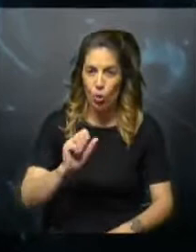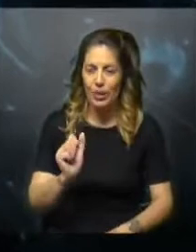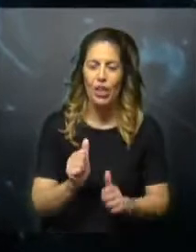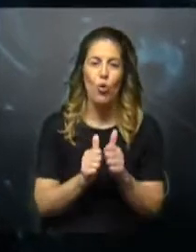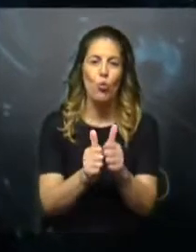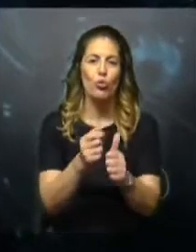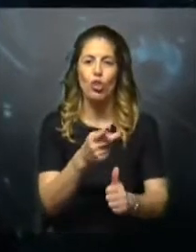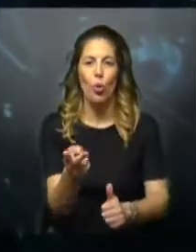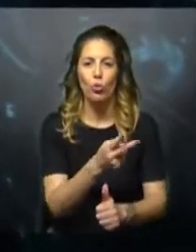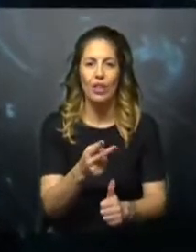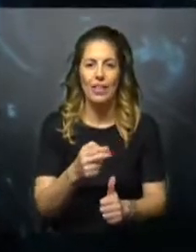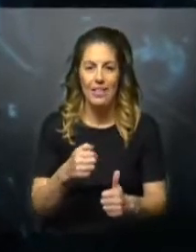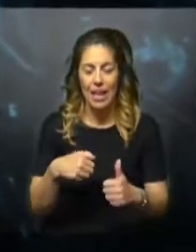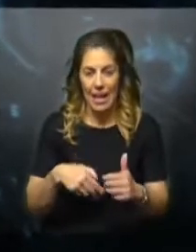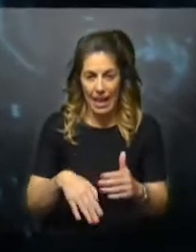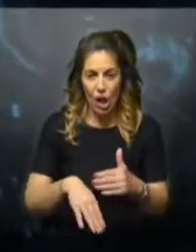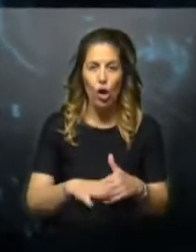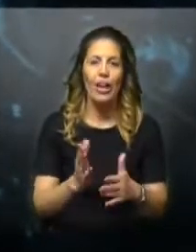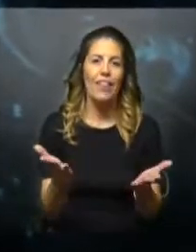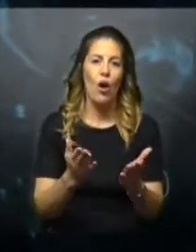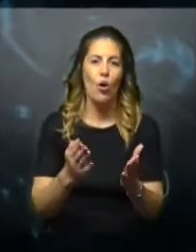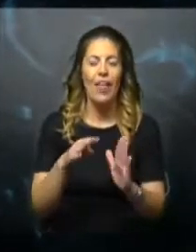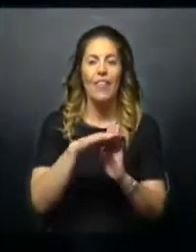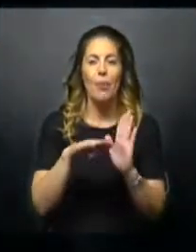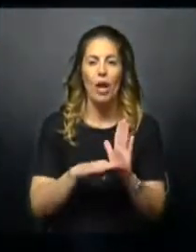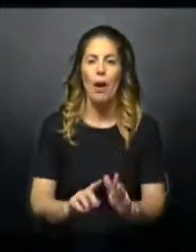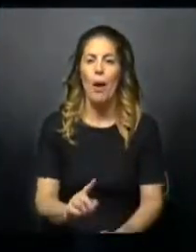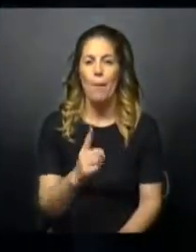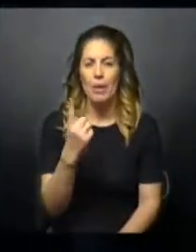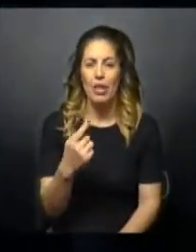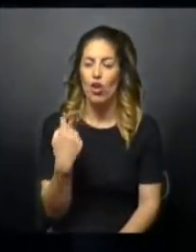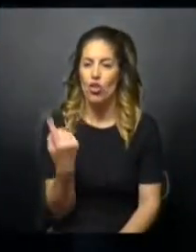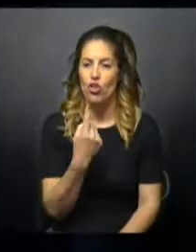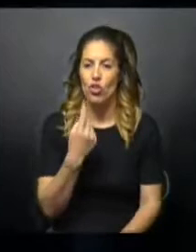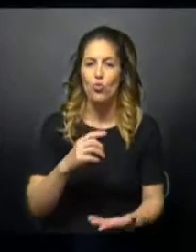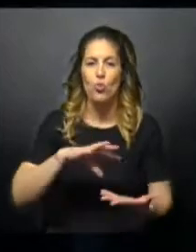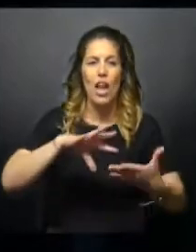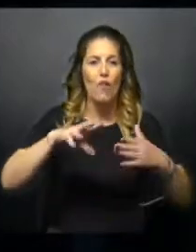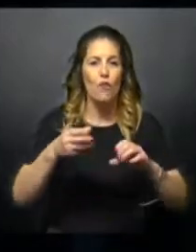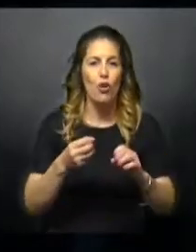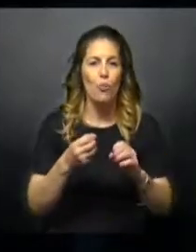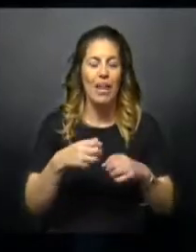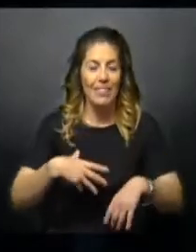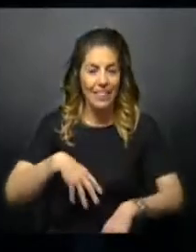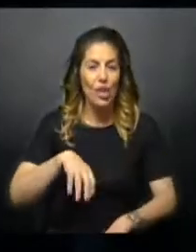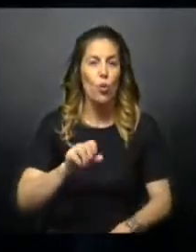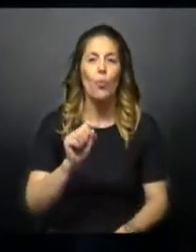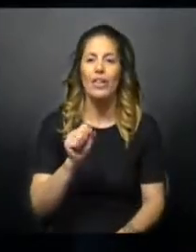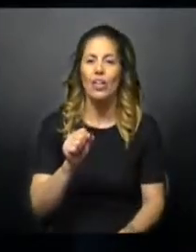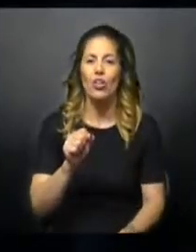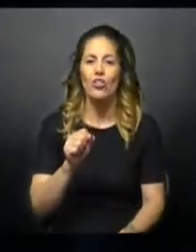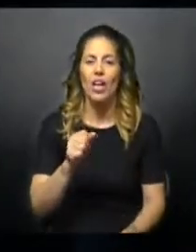en el correo del programa Este pero primero nosotros tenemos una una forma de tratar de descubrirlos que es